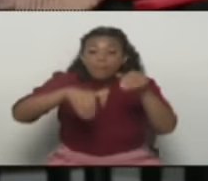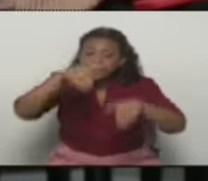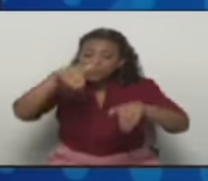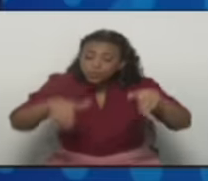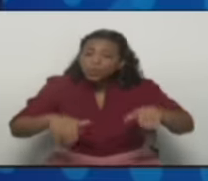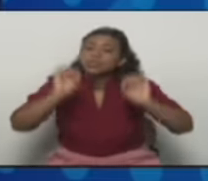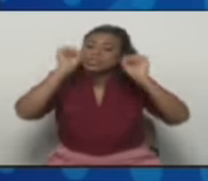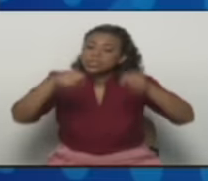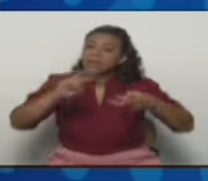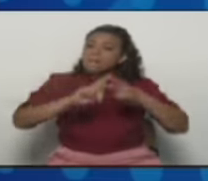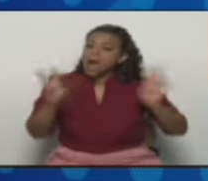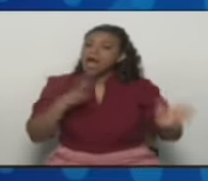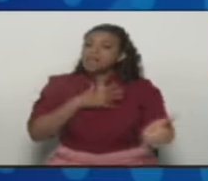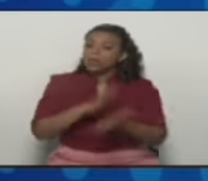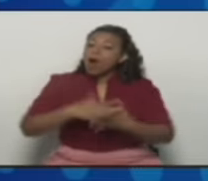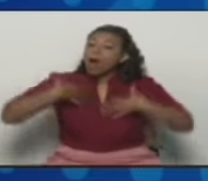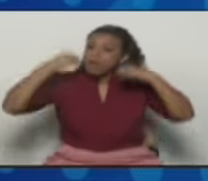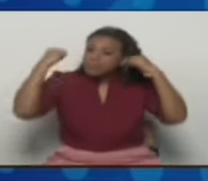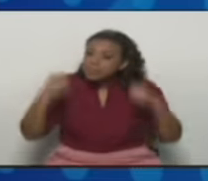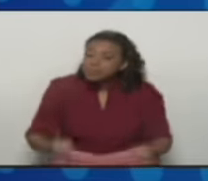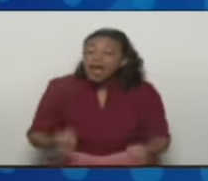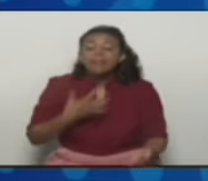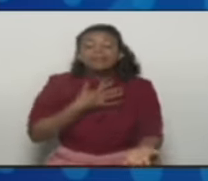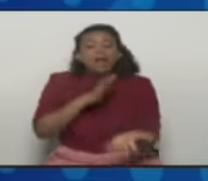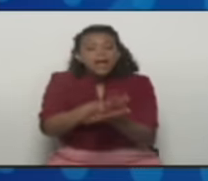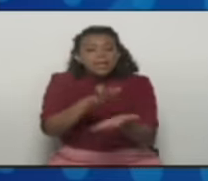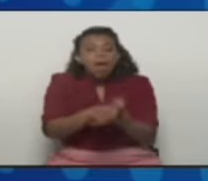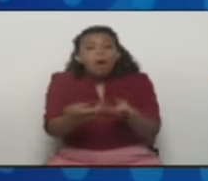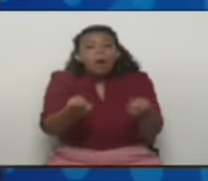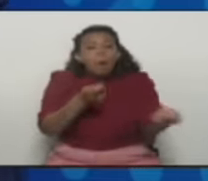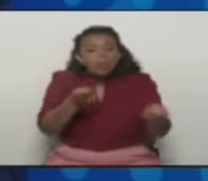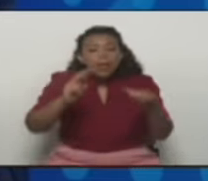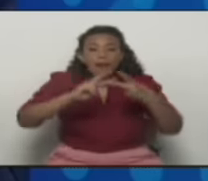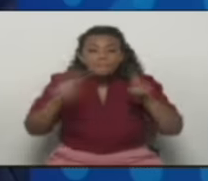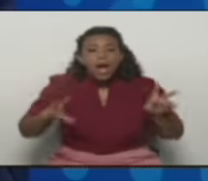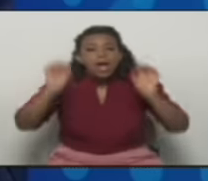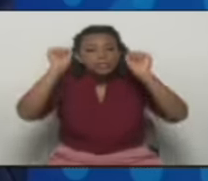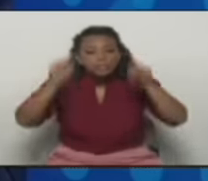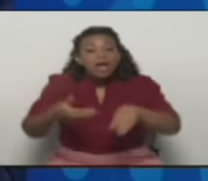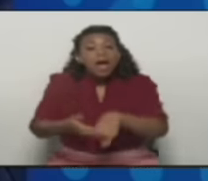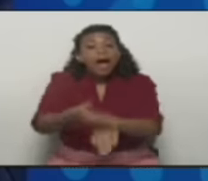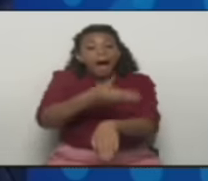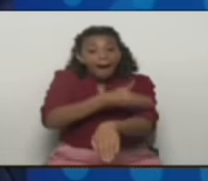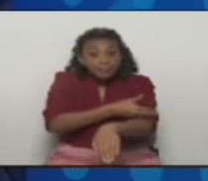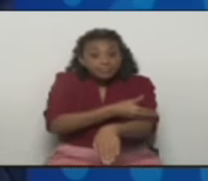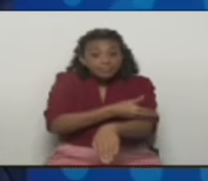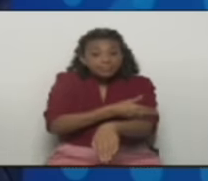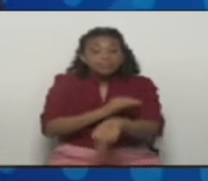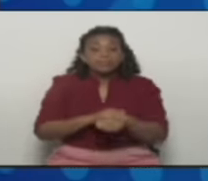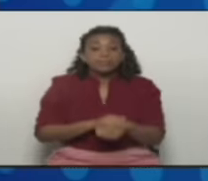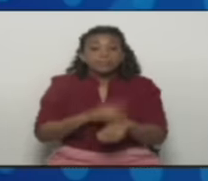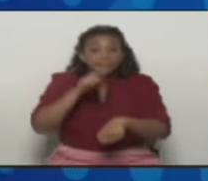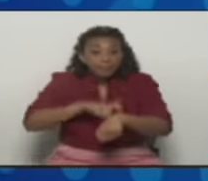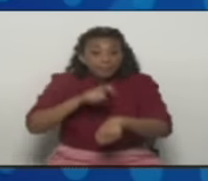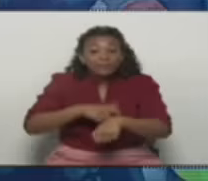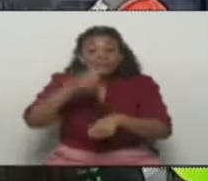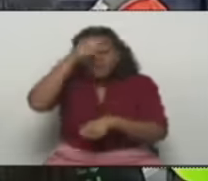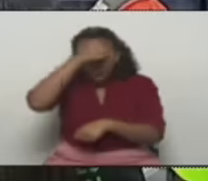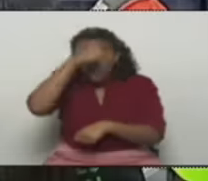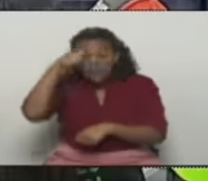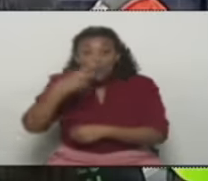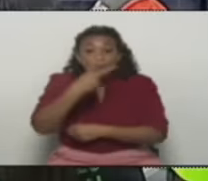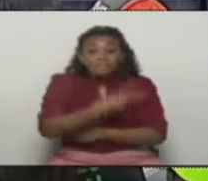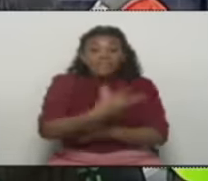de julio. Garantizamos la estabilidad y la paz antes. El domingo